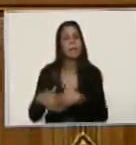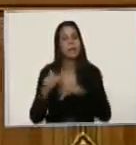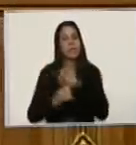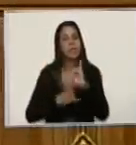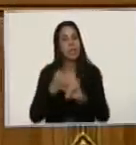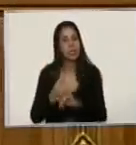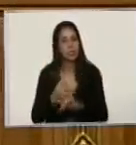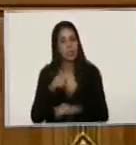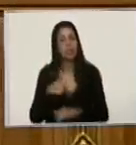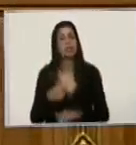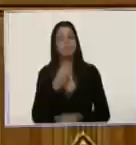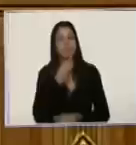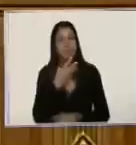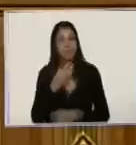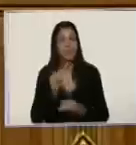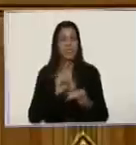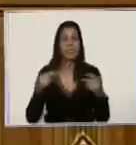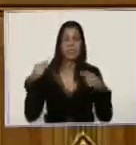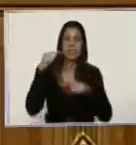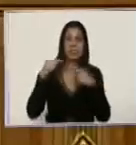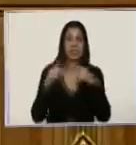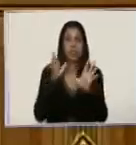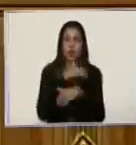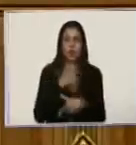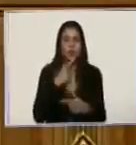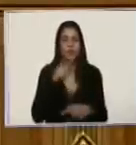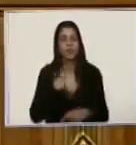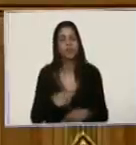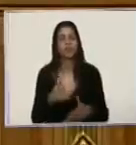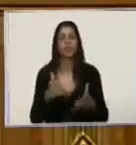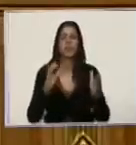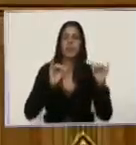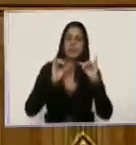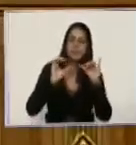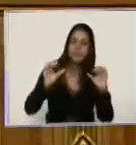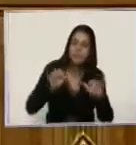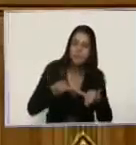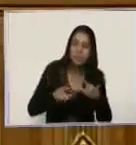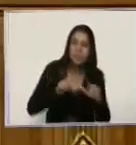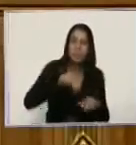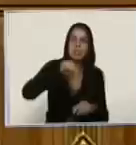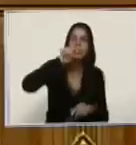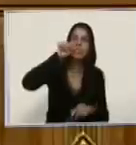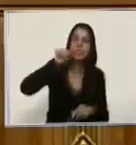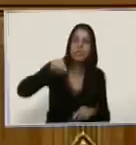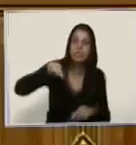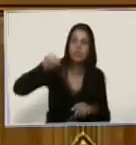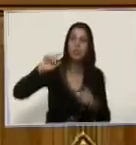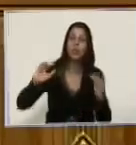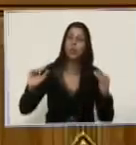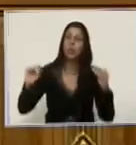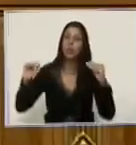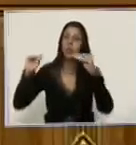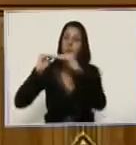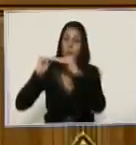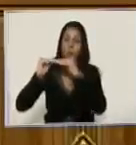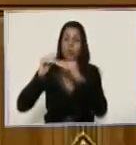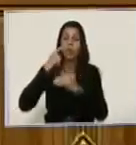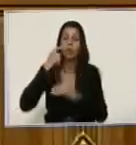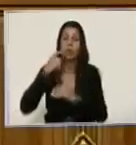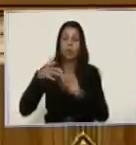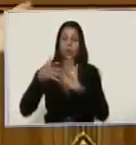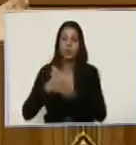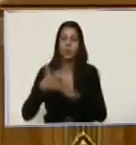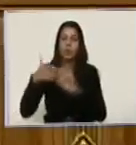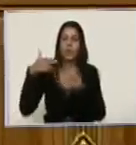incuestionable. ¿Qué se hace? Esa simulación se lleva al certificador global, vamos a llamarlo así, el tema de Ferrier